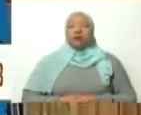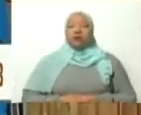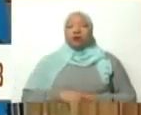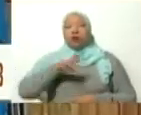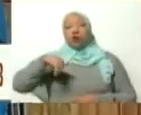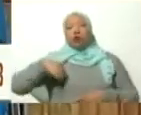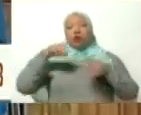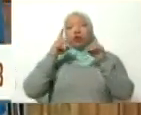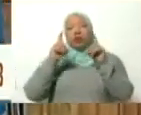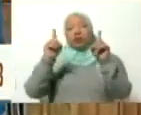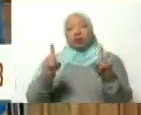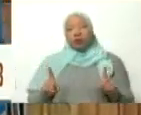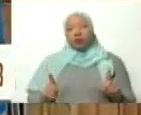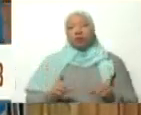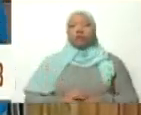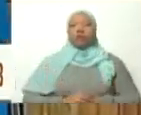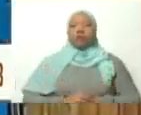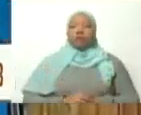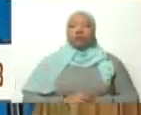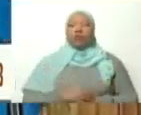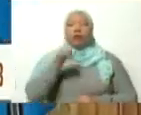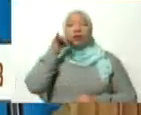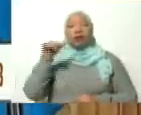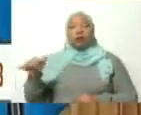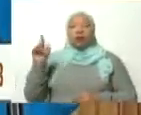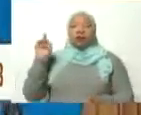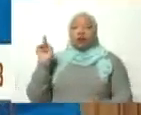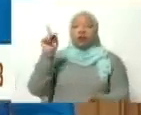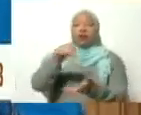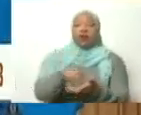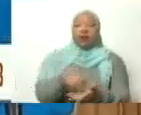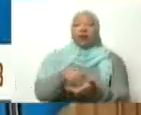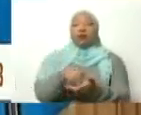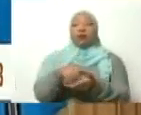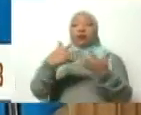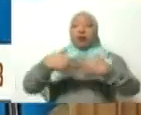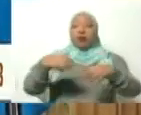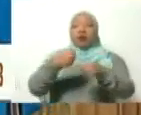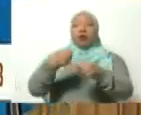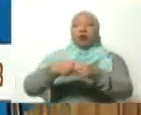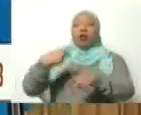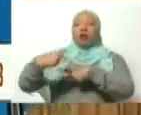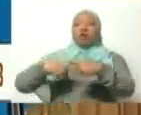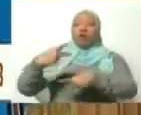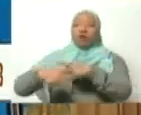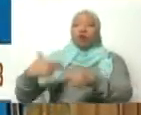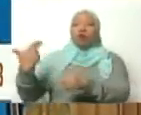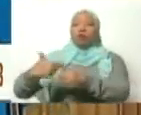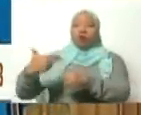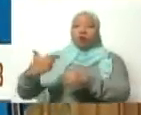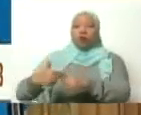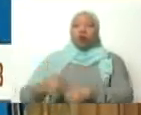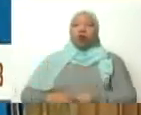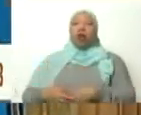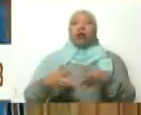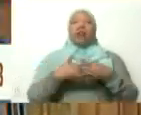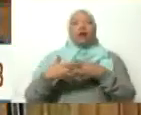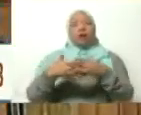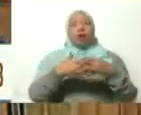recibido el anuncio de la participación de Chevron en la producción petrolera.